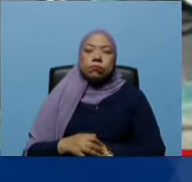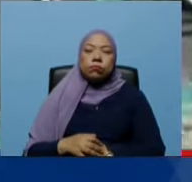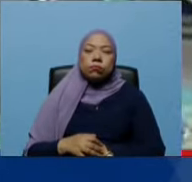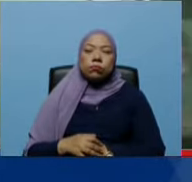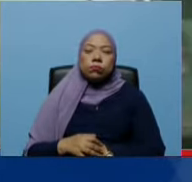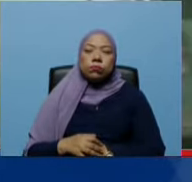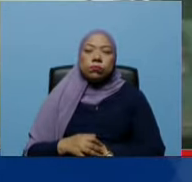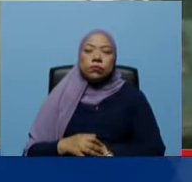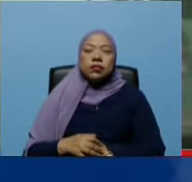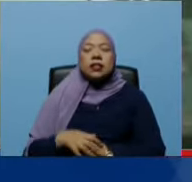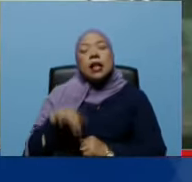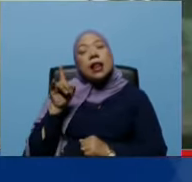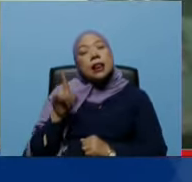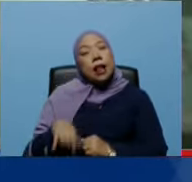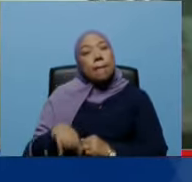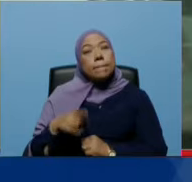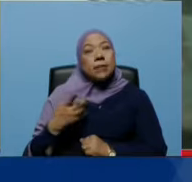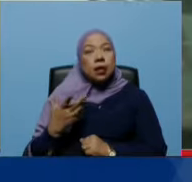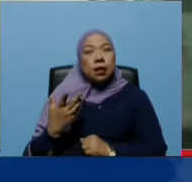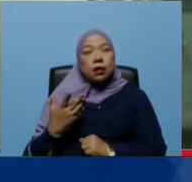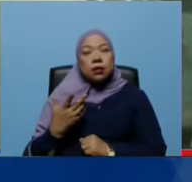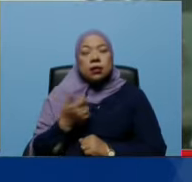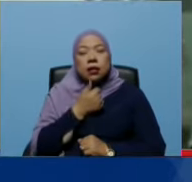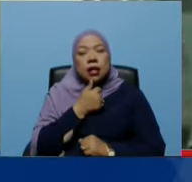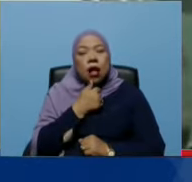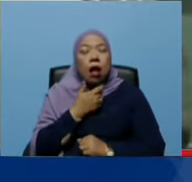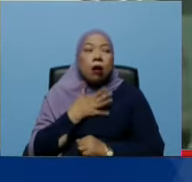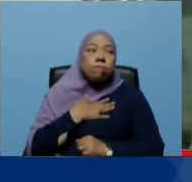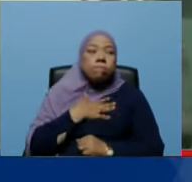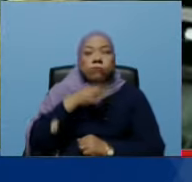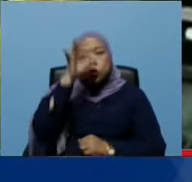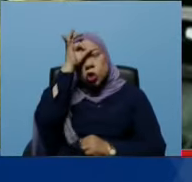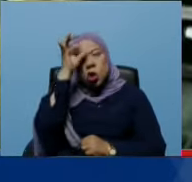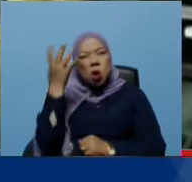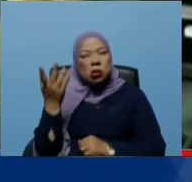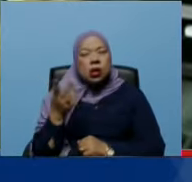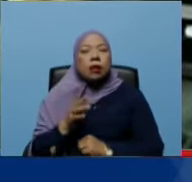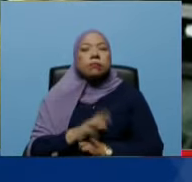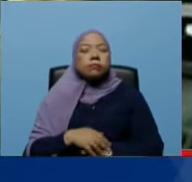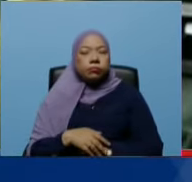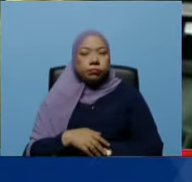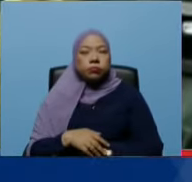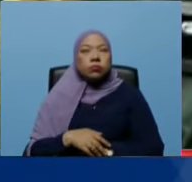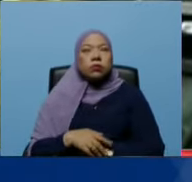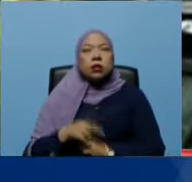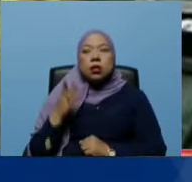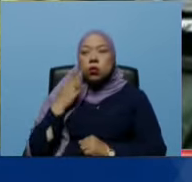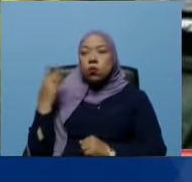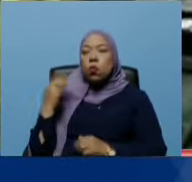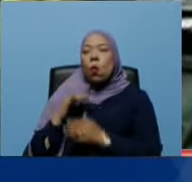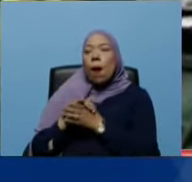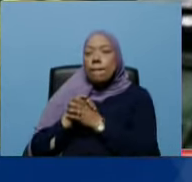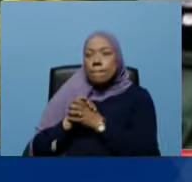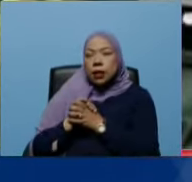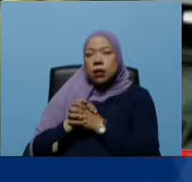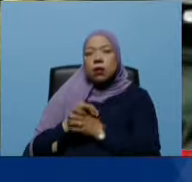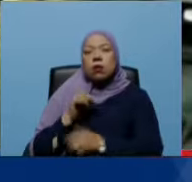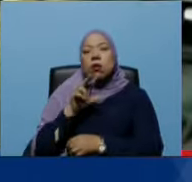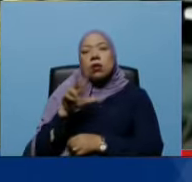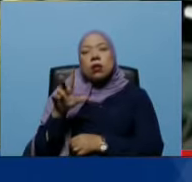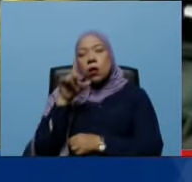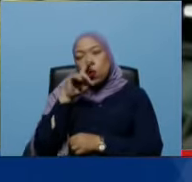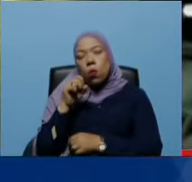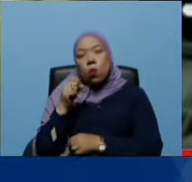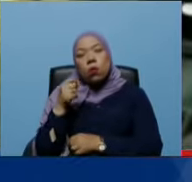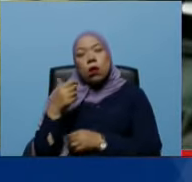Bueno, también, bueno, no sé, aquí en el área de colada, como dijo el amigo Franchi, teníamos casi 3 años